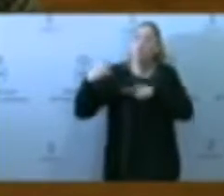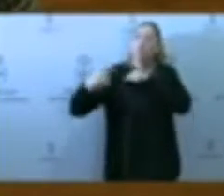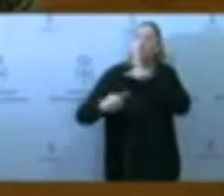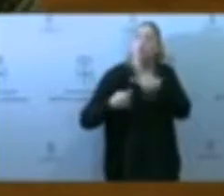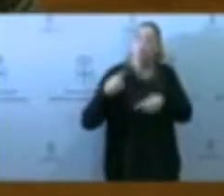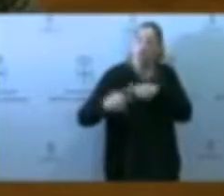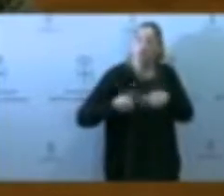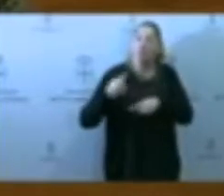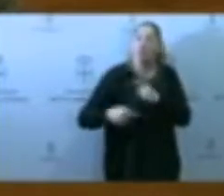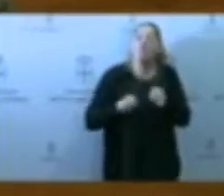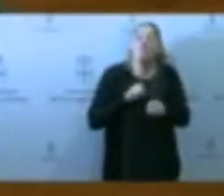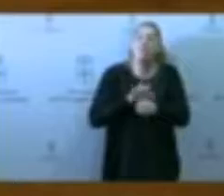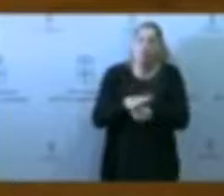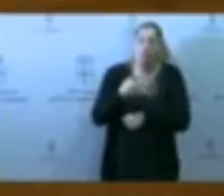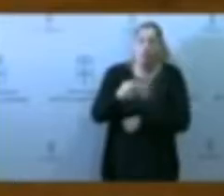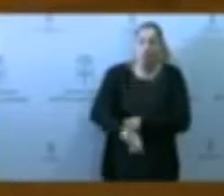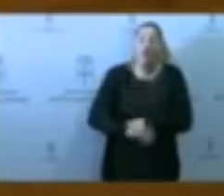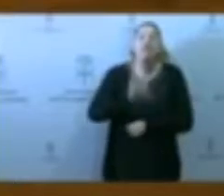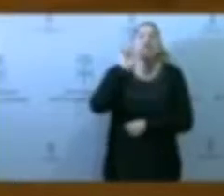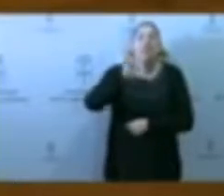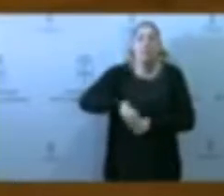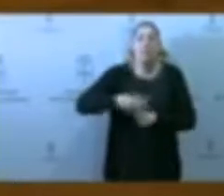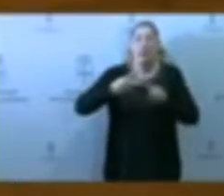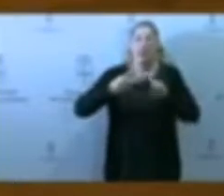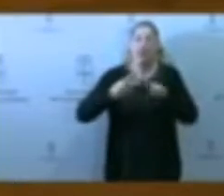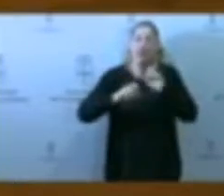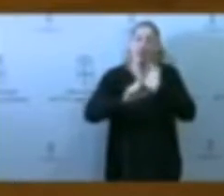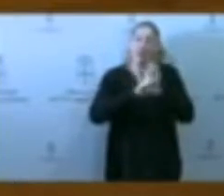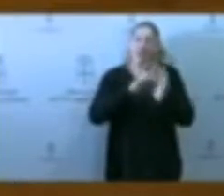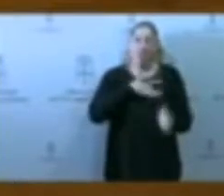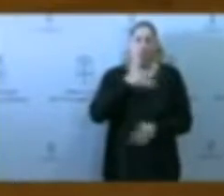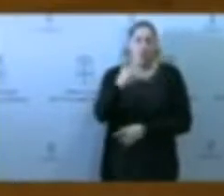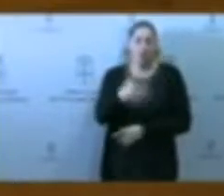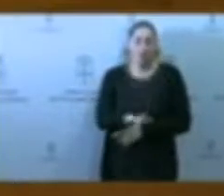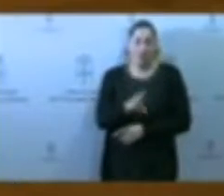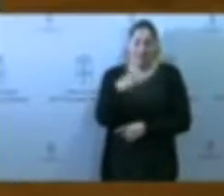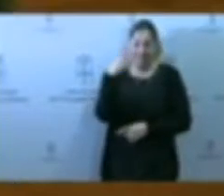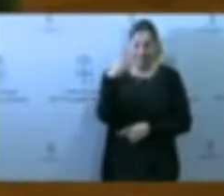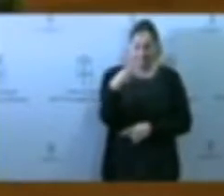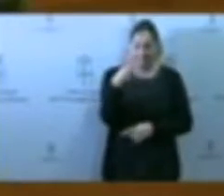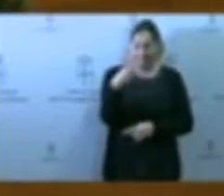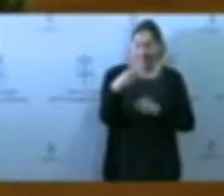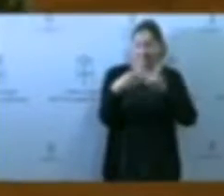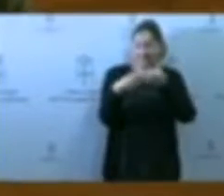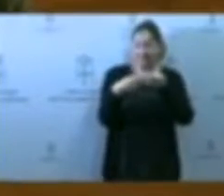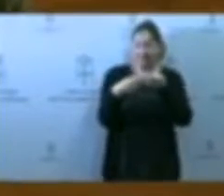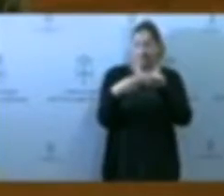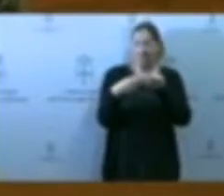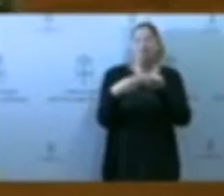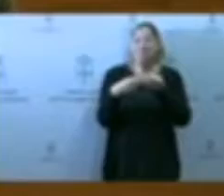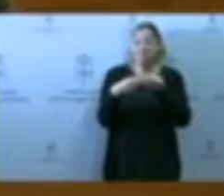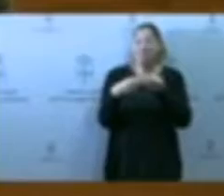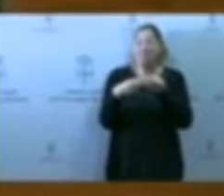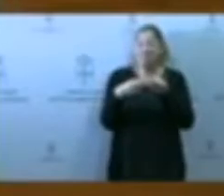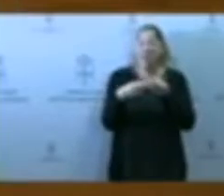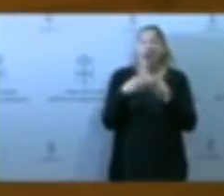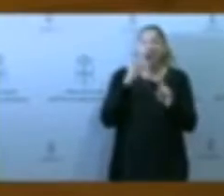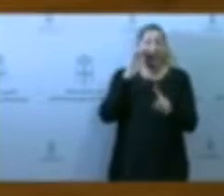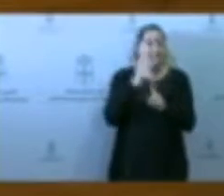podemos hacerlo también en la Ley de Donaciones. Es decir, que estas tres figuras fiscales, que son las que inciden en